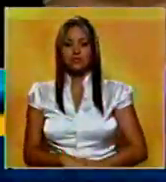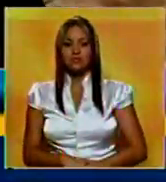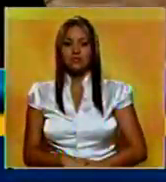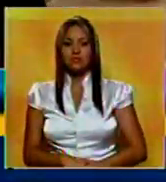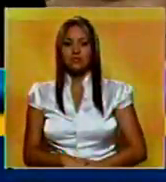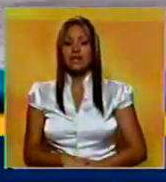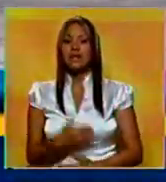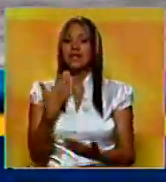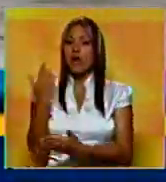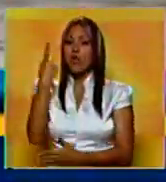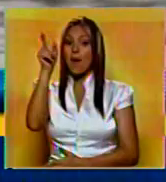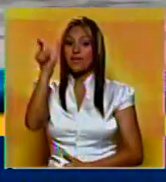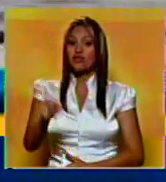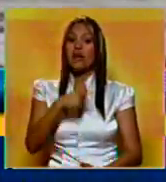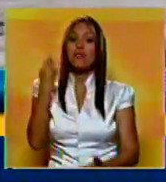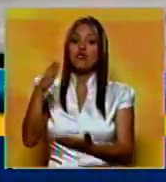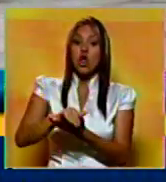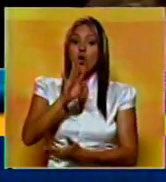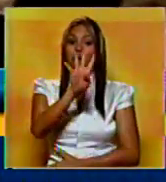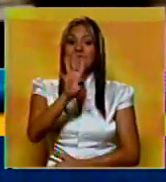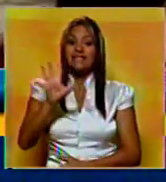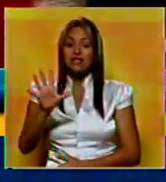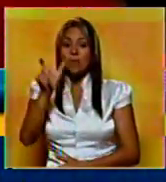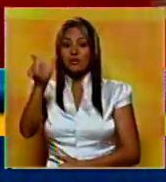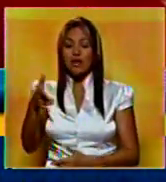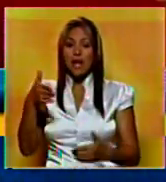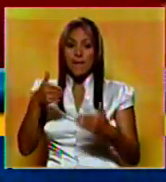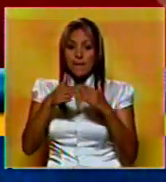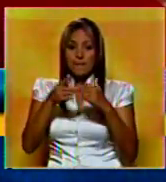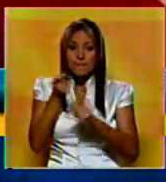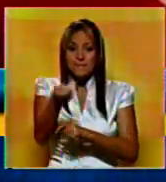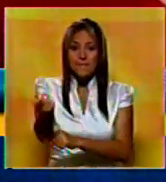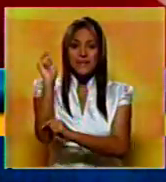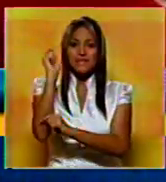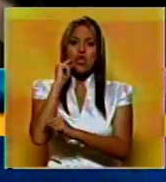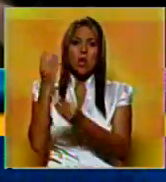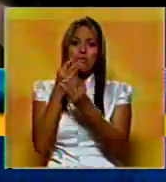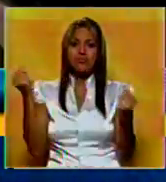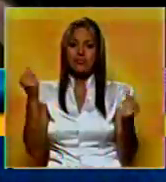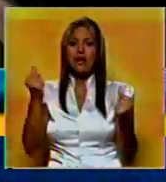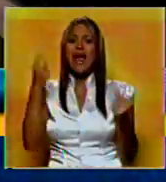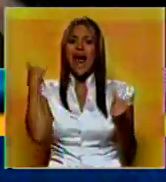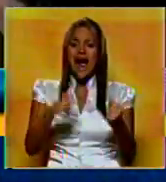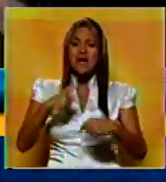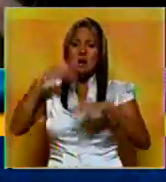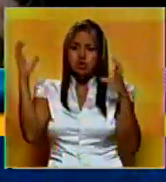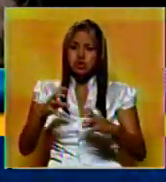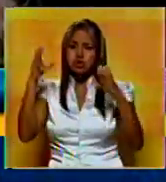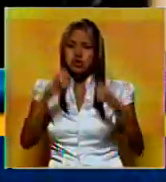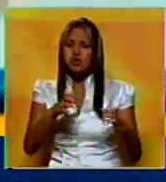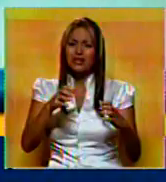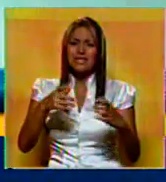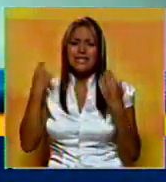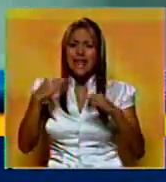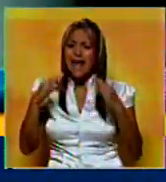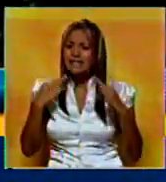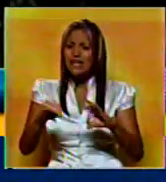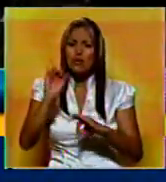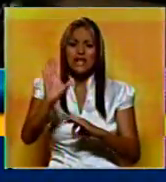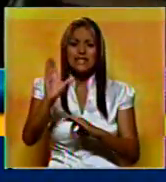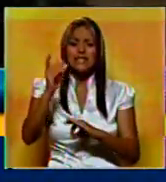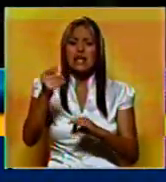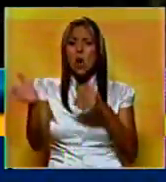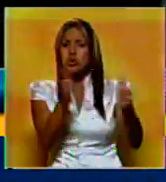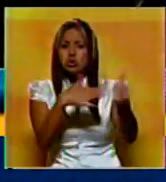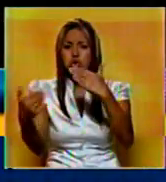En Filipinas, una persona murió y 45 pescadores continúan desaparecidos por el paso del tifón Utor, que se desplaza por la región con vientos